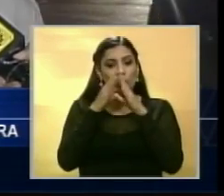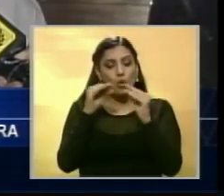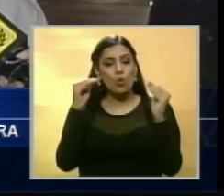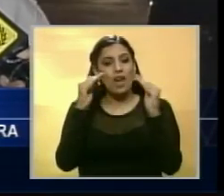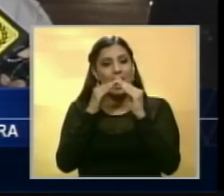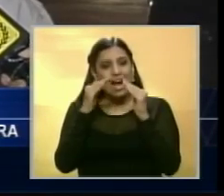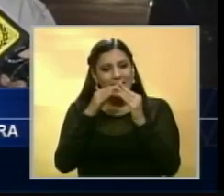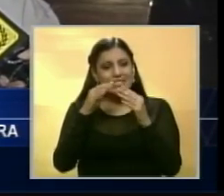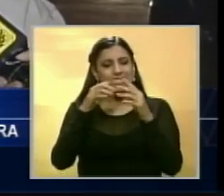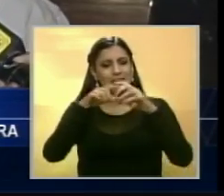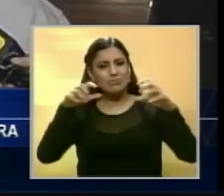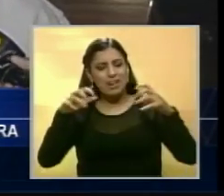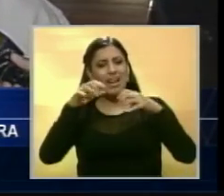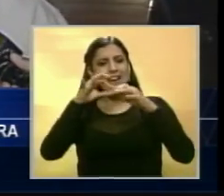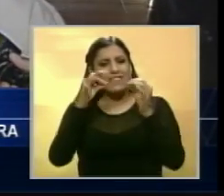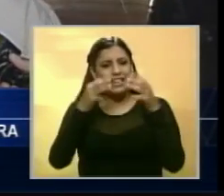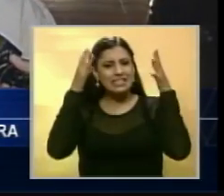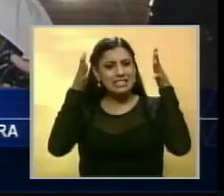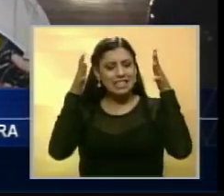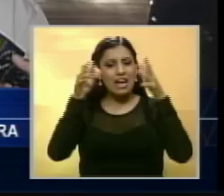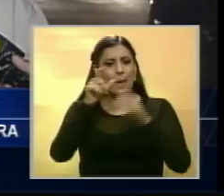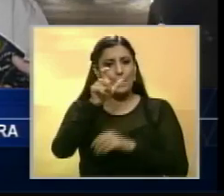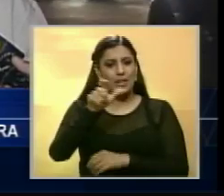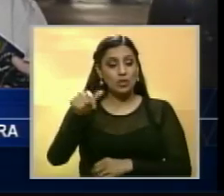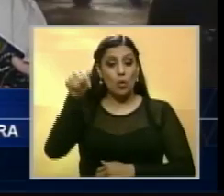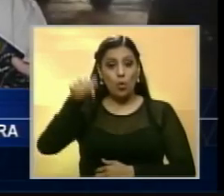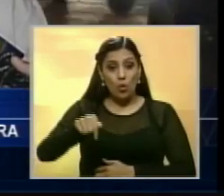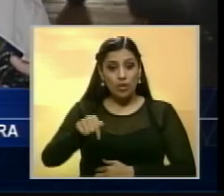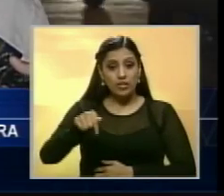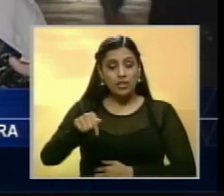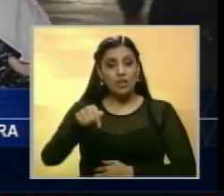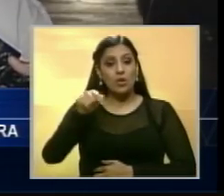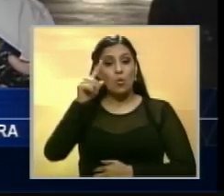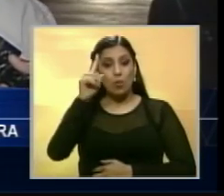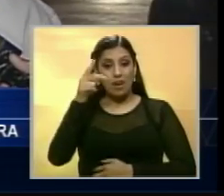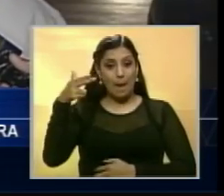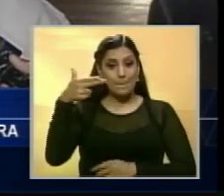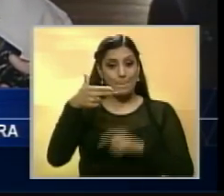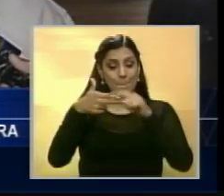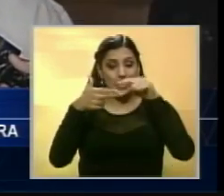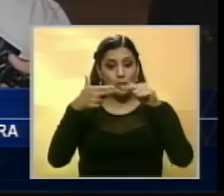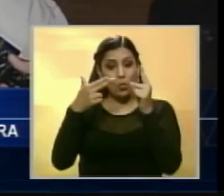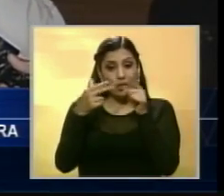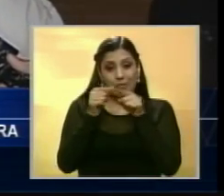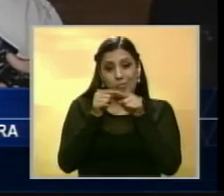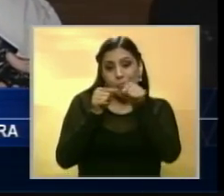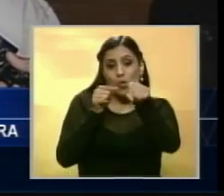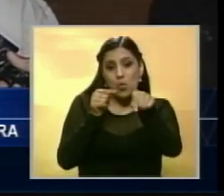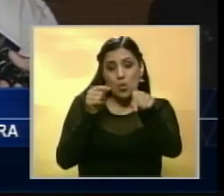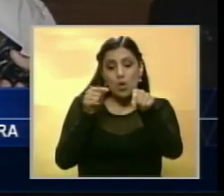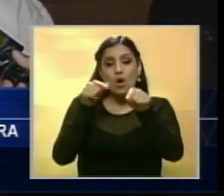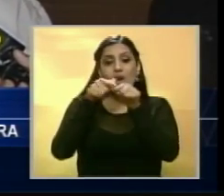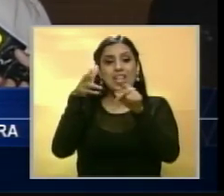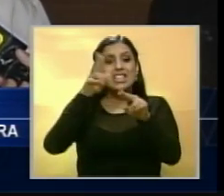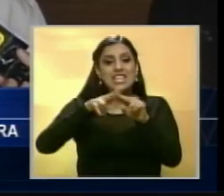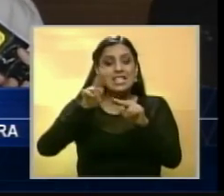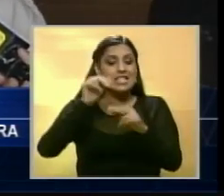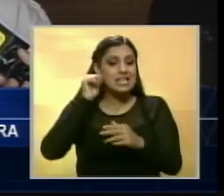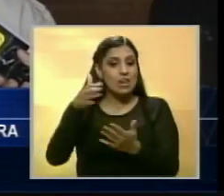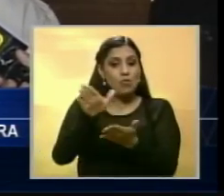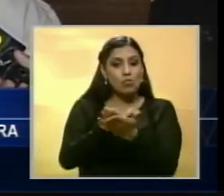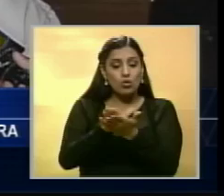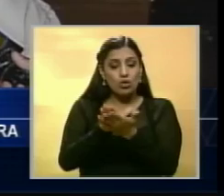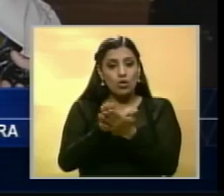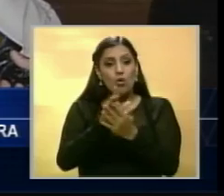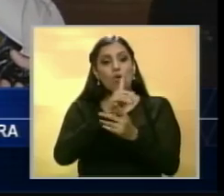hogares disfuncionales y llevando y enlutando una vida. Hoy, un arma, una bala no solamente cegó la vida de un niño o de otro,